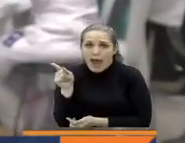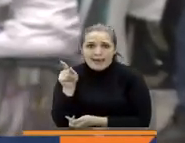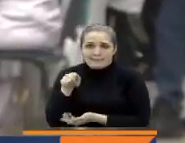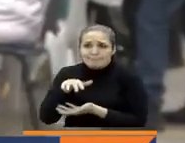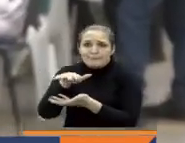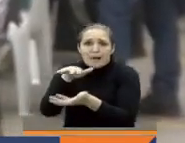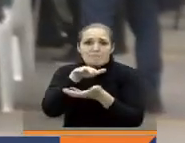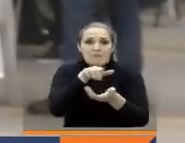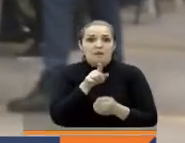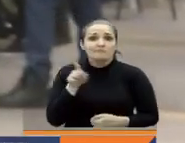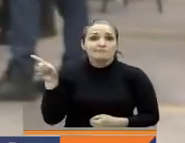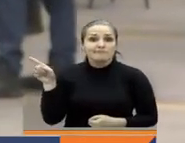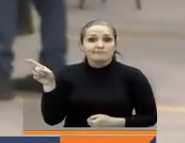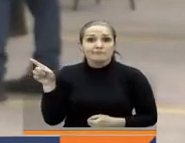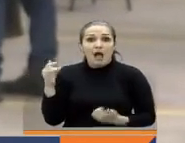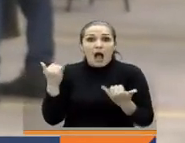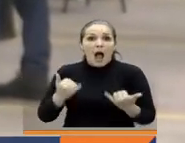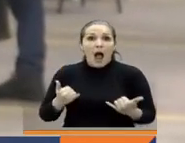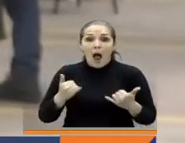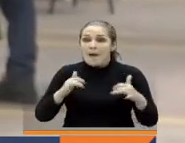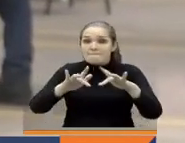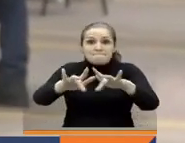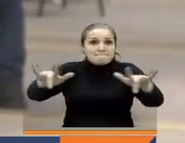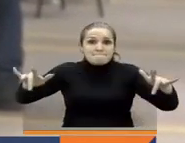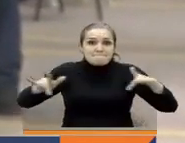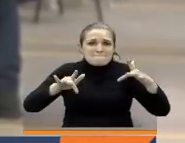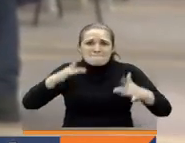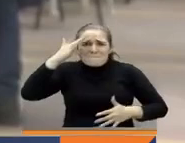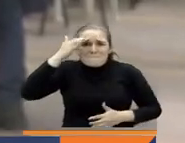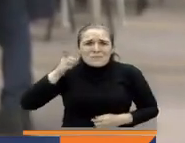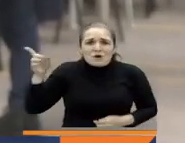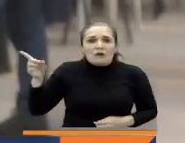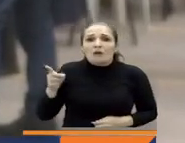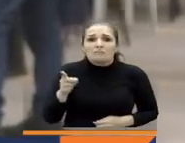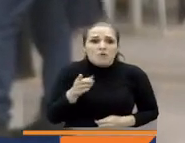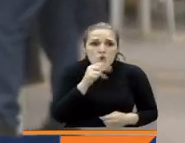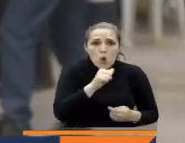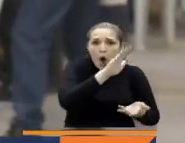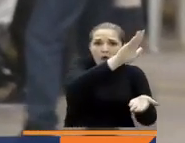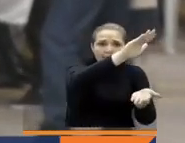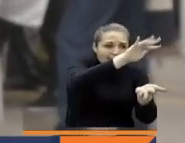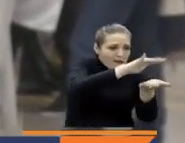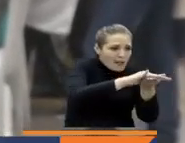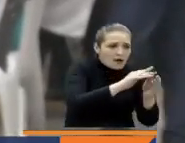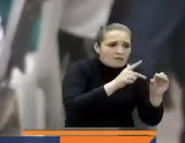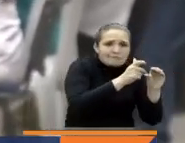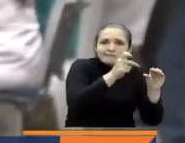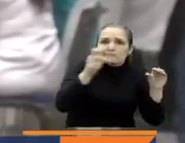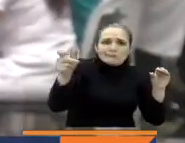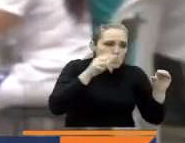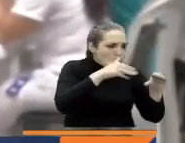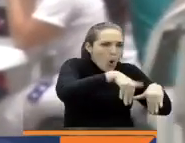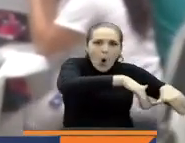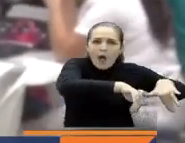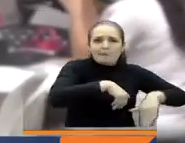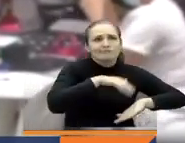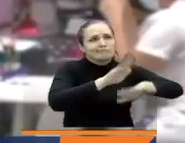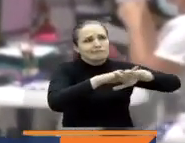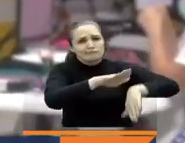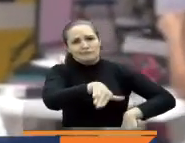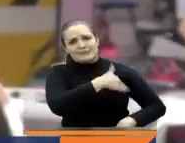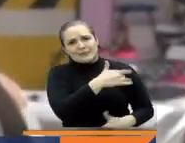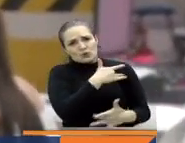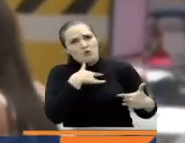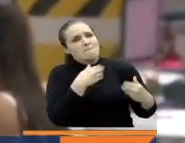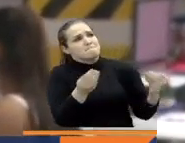como estos. Este se encuentra en estos momentos vacíos porque no hay los biológicos y por eso se le ha hecho un llamado al Ministerio de Salud para que envíe lo